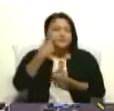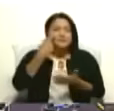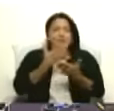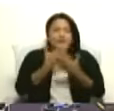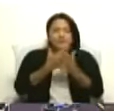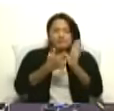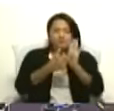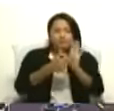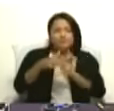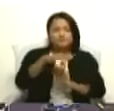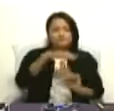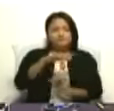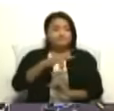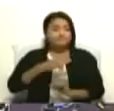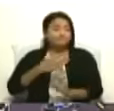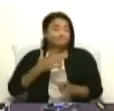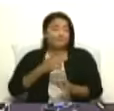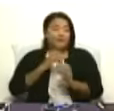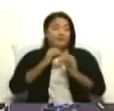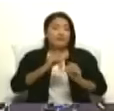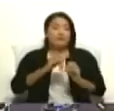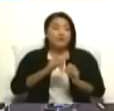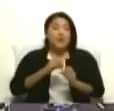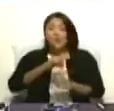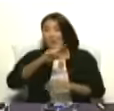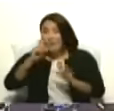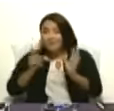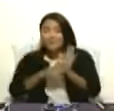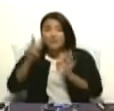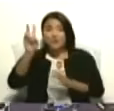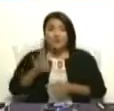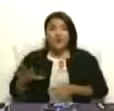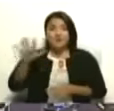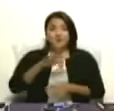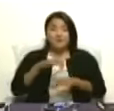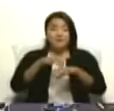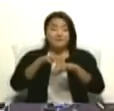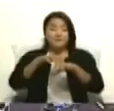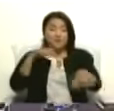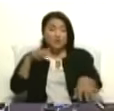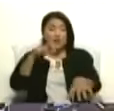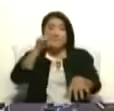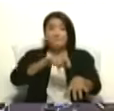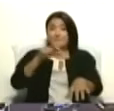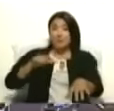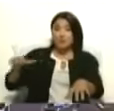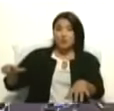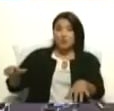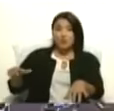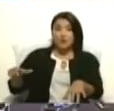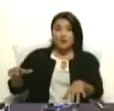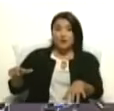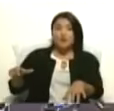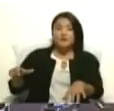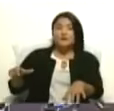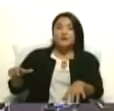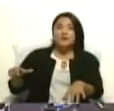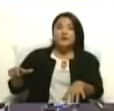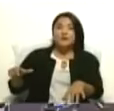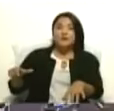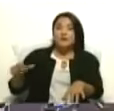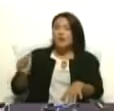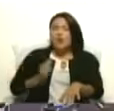realidad toda Venezuela las inmensas mayorías piensen como piensen actúen como actúen estén